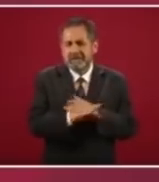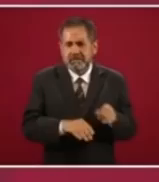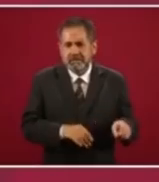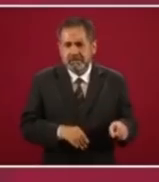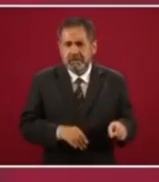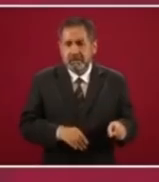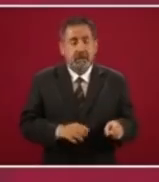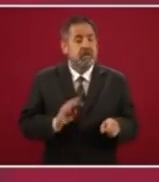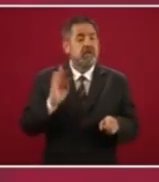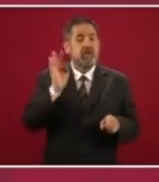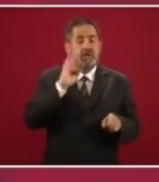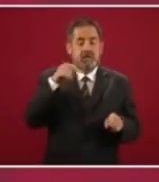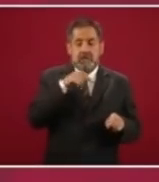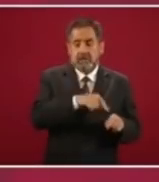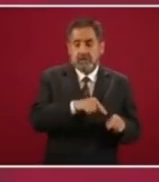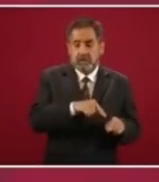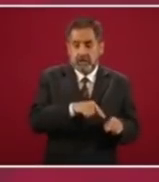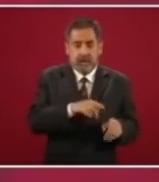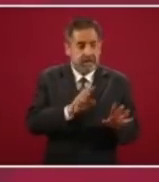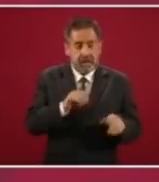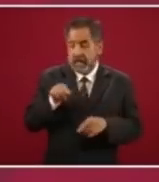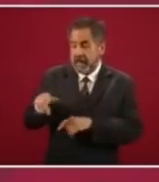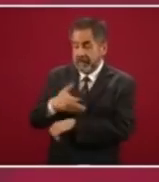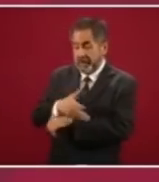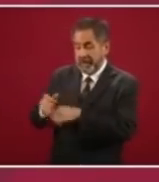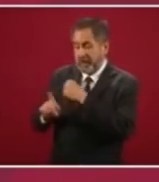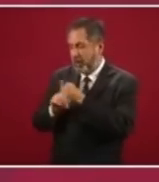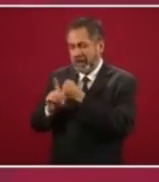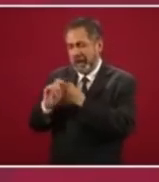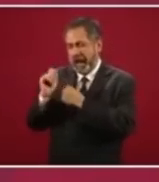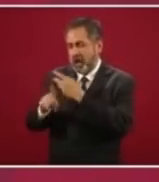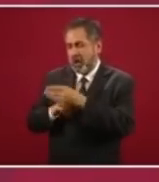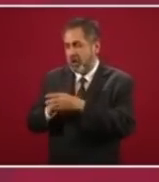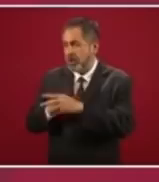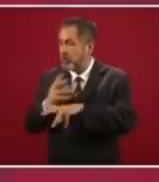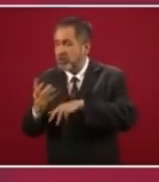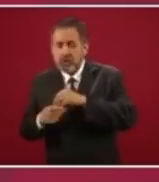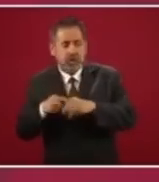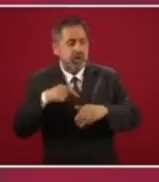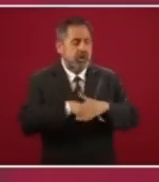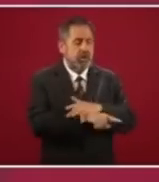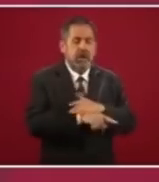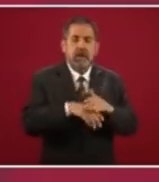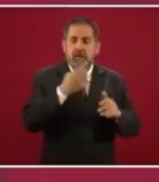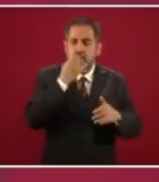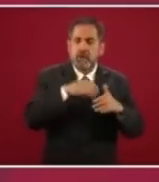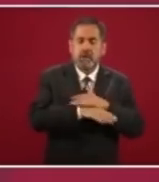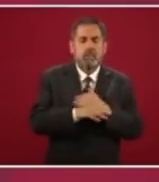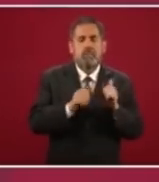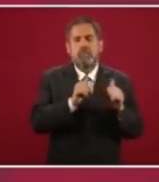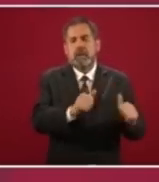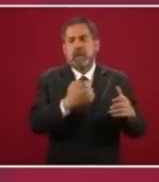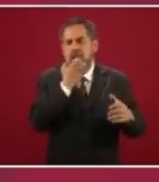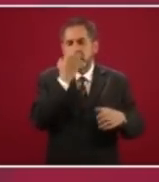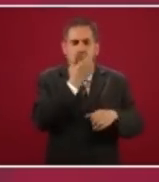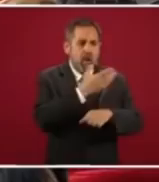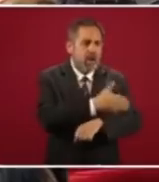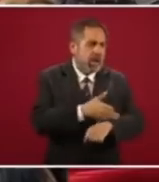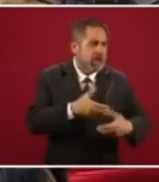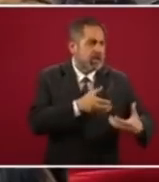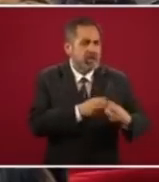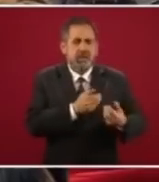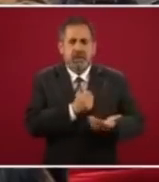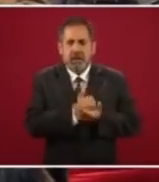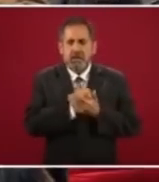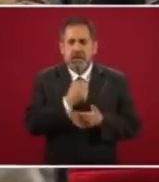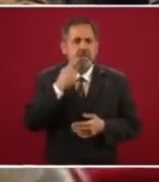problemas, si hay dificultad en la familia, el segundo hogar es la escuela. ¿Sí? Y ayuda